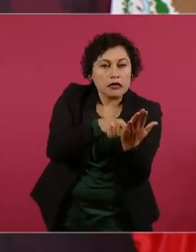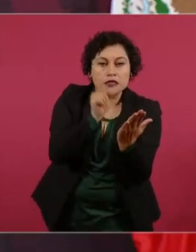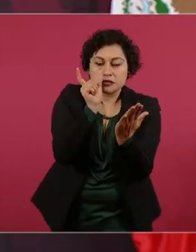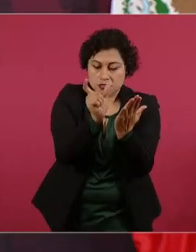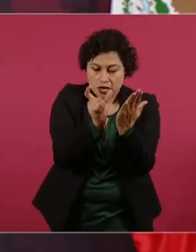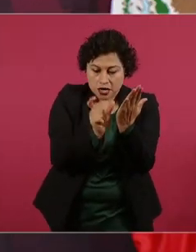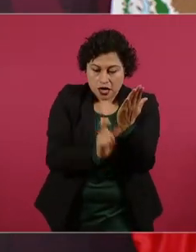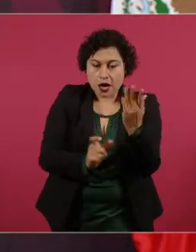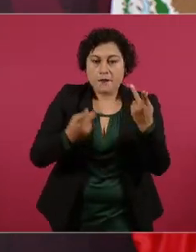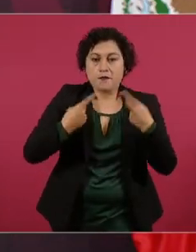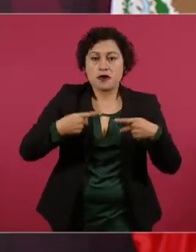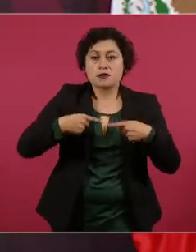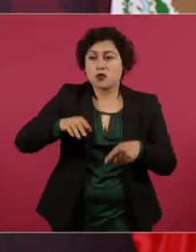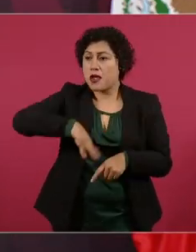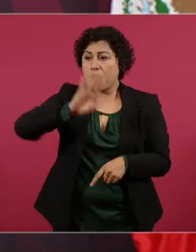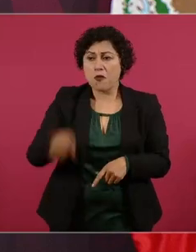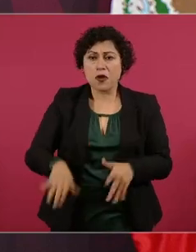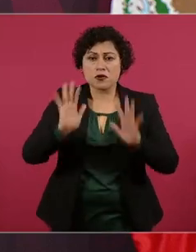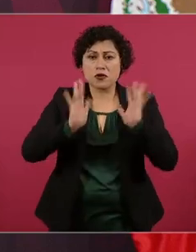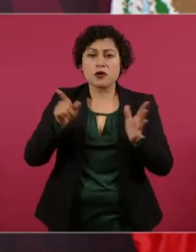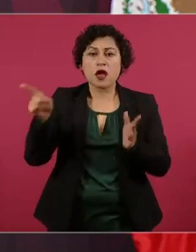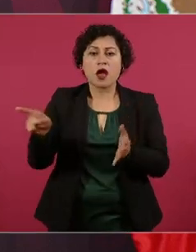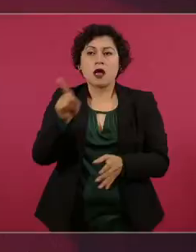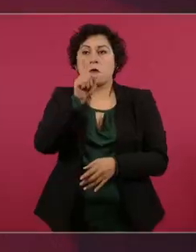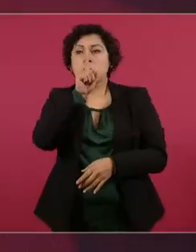que no haya urnas embarazadas,